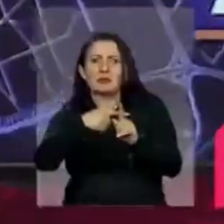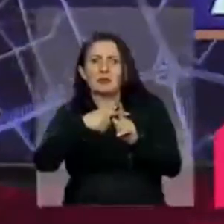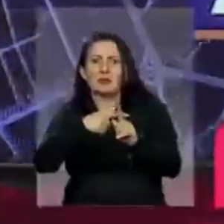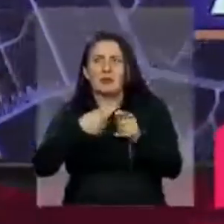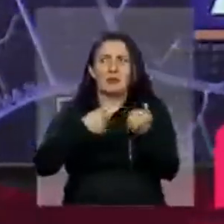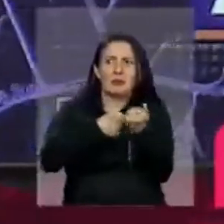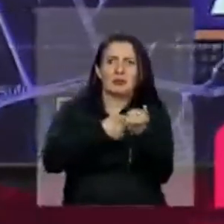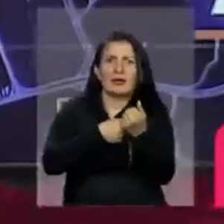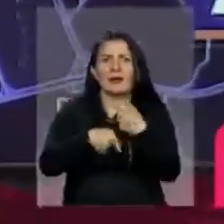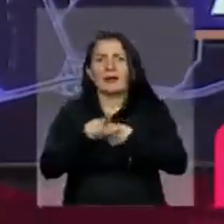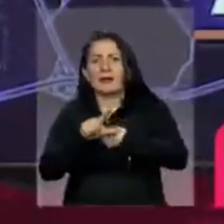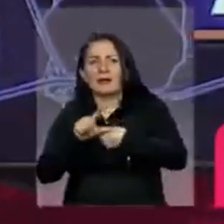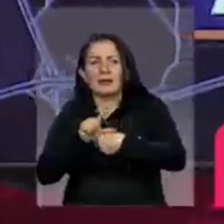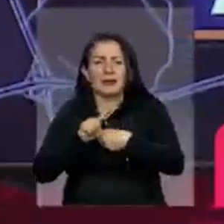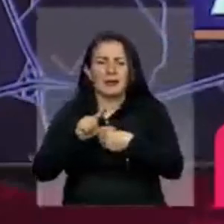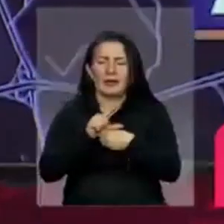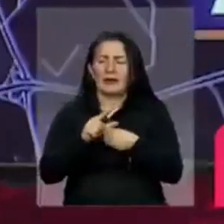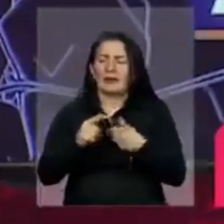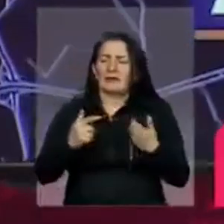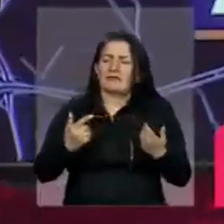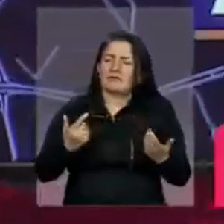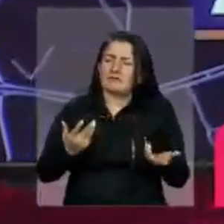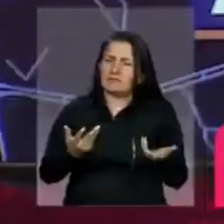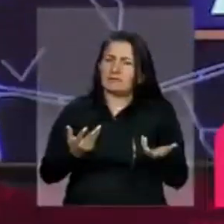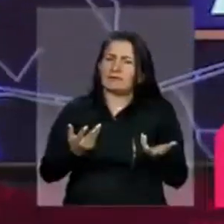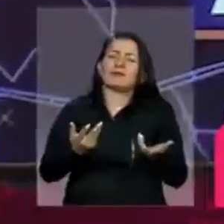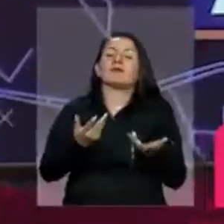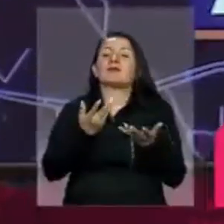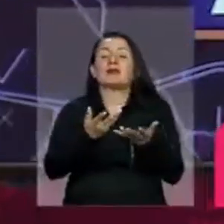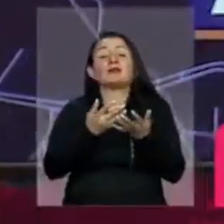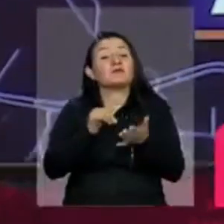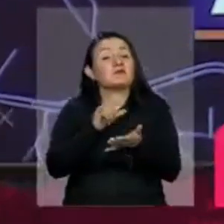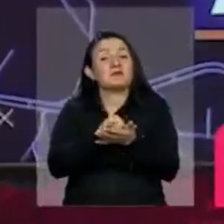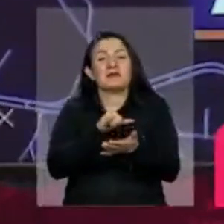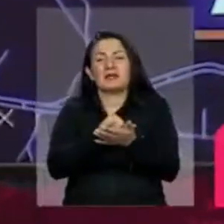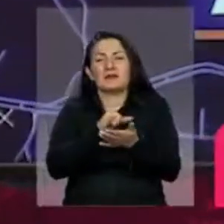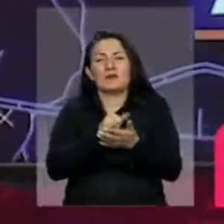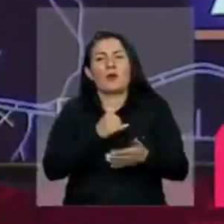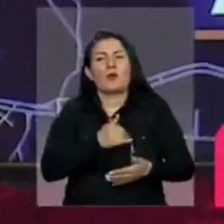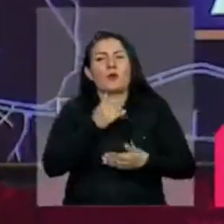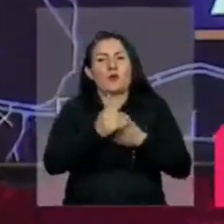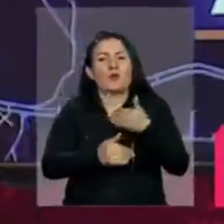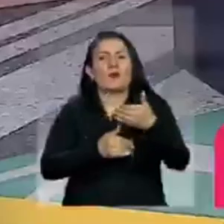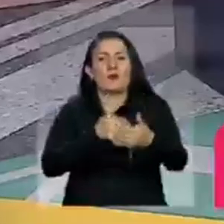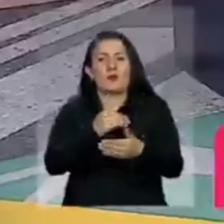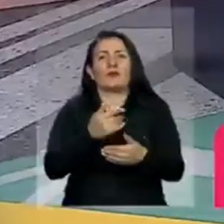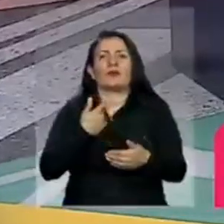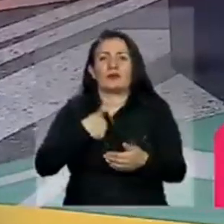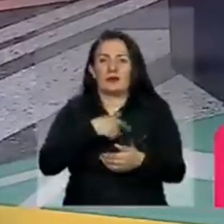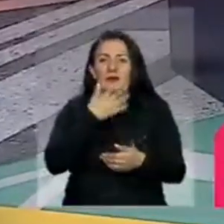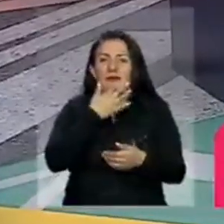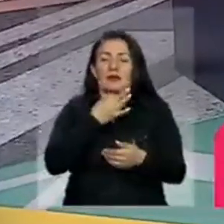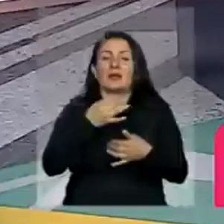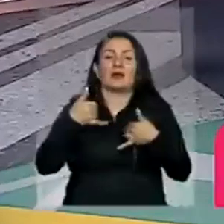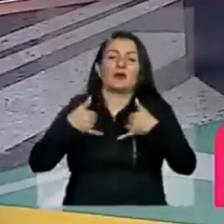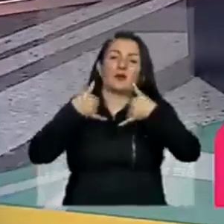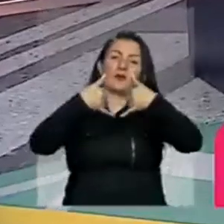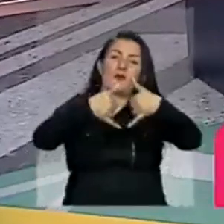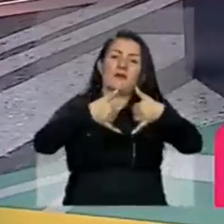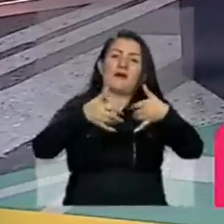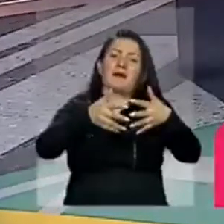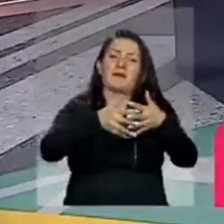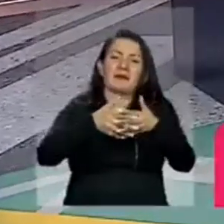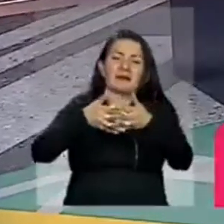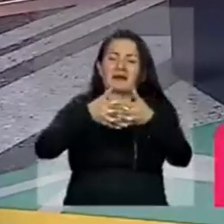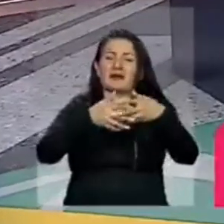tenemos liga, que una cosa, que la otra. Y así pasa, y realmente lo vimos también en la Copa América, donde